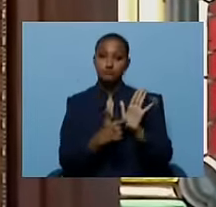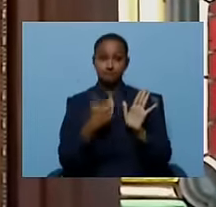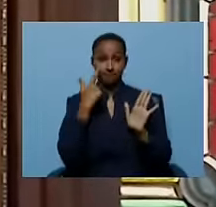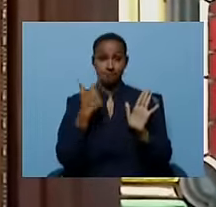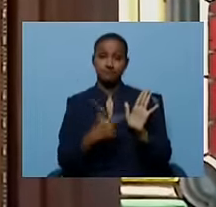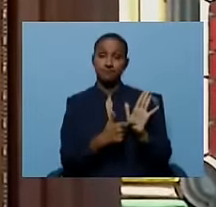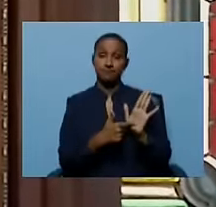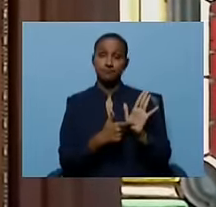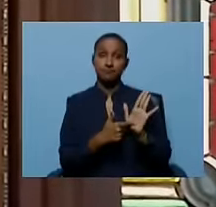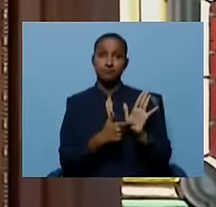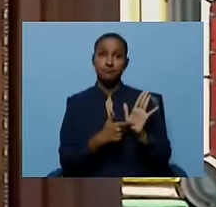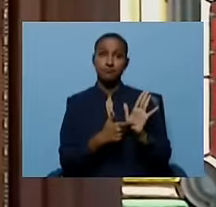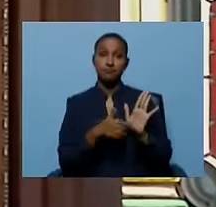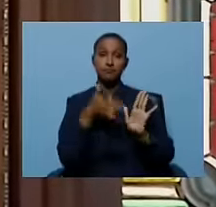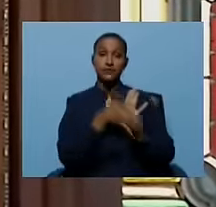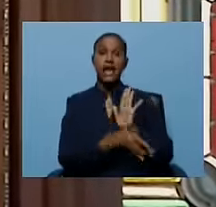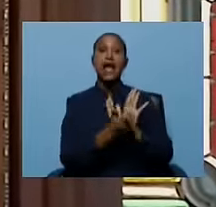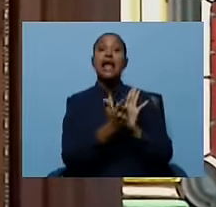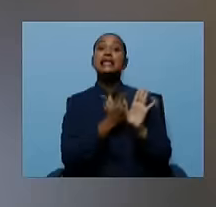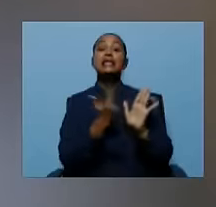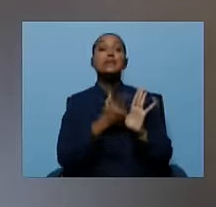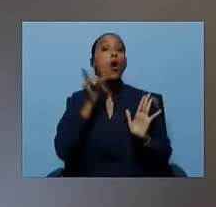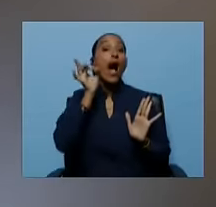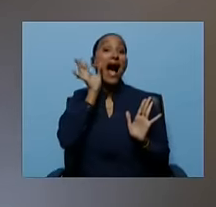en este documento, el libro azul,